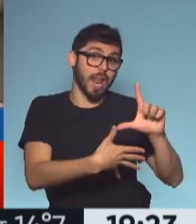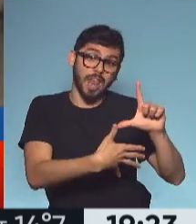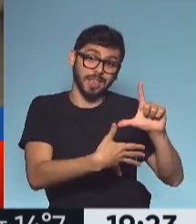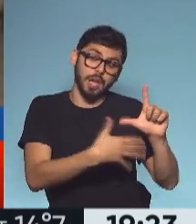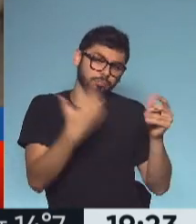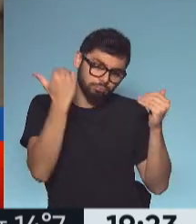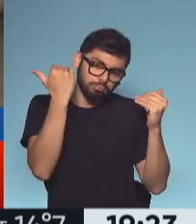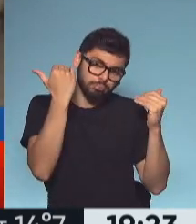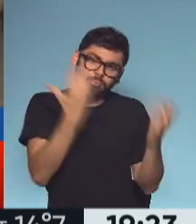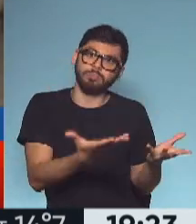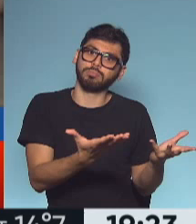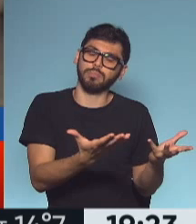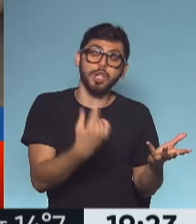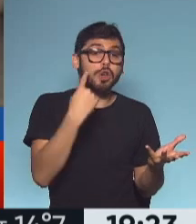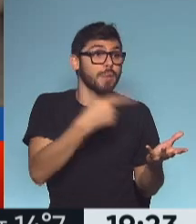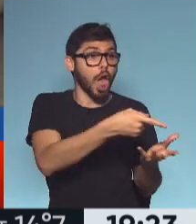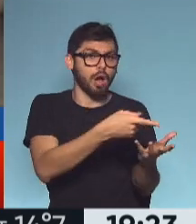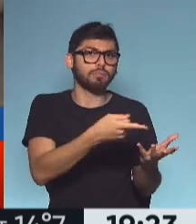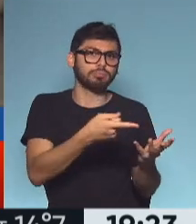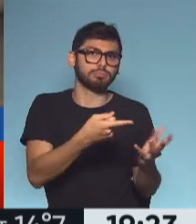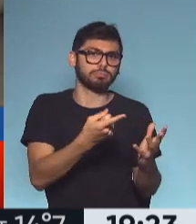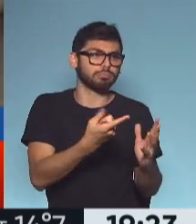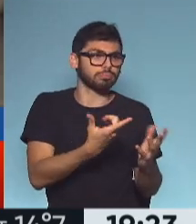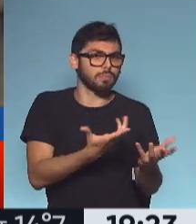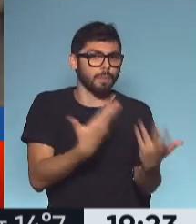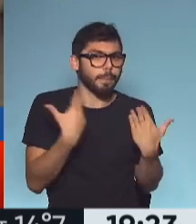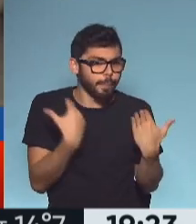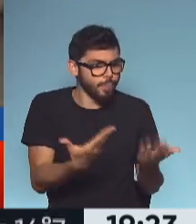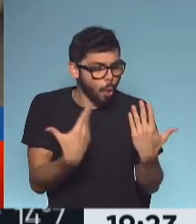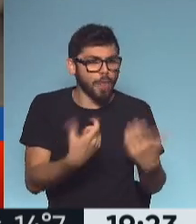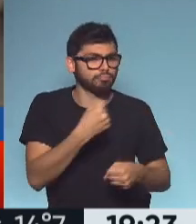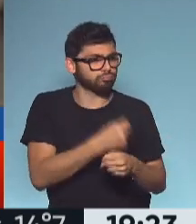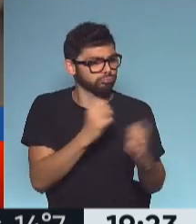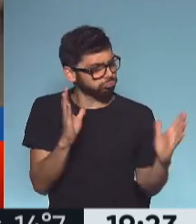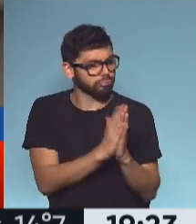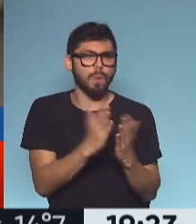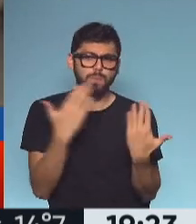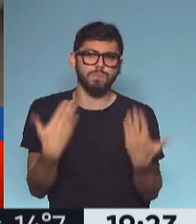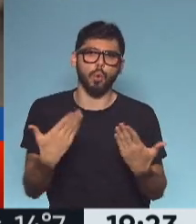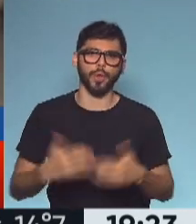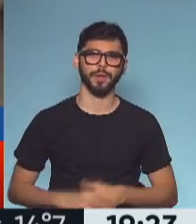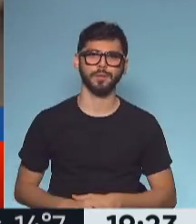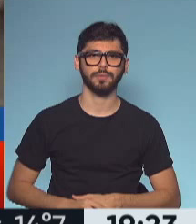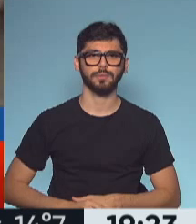creo que ahí tenemos también un terreno muy fértil, presidente, para poder trabajar conjuntamente.